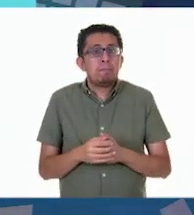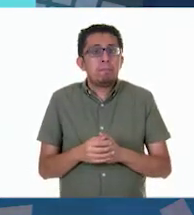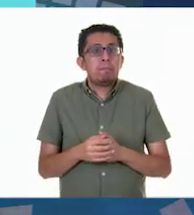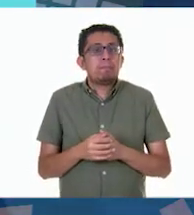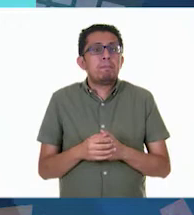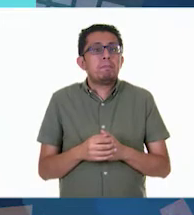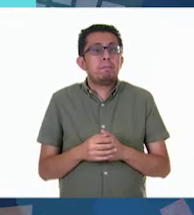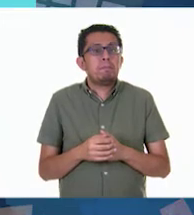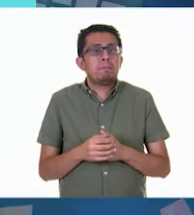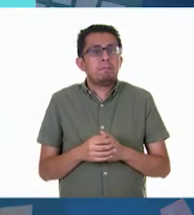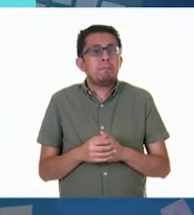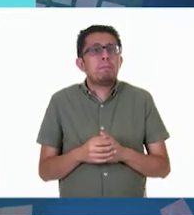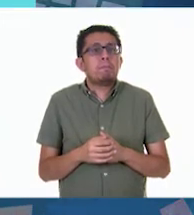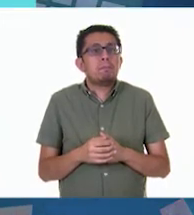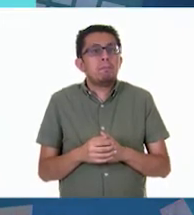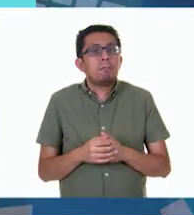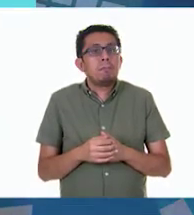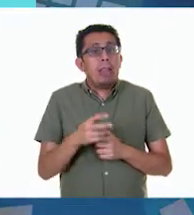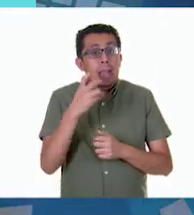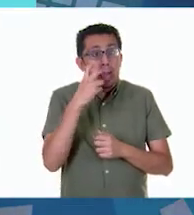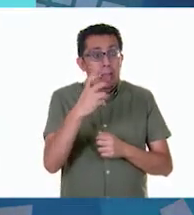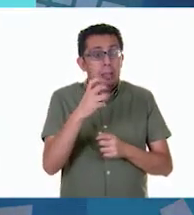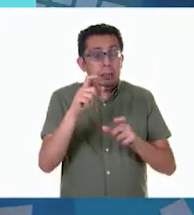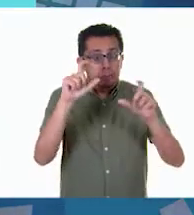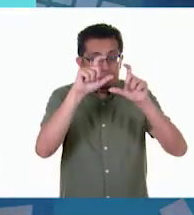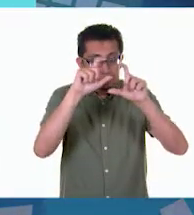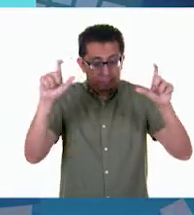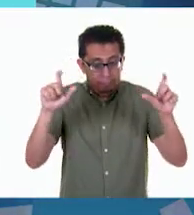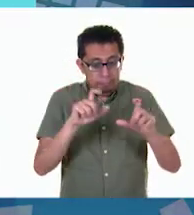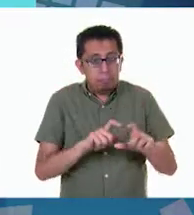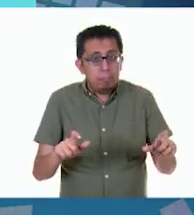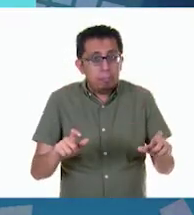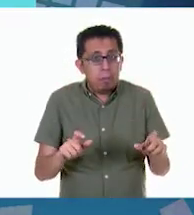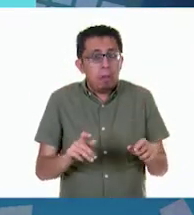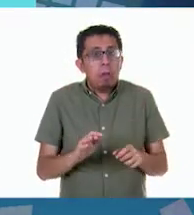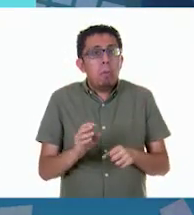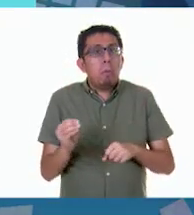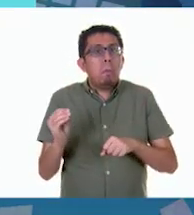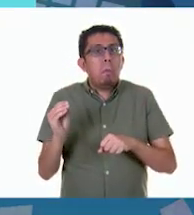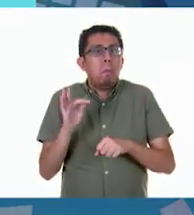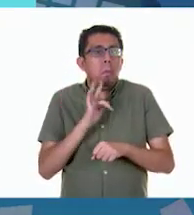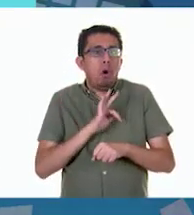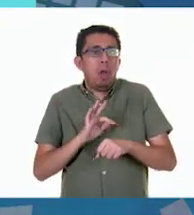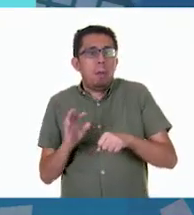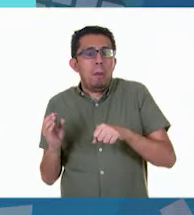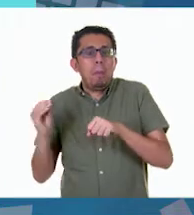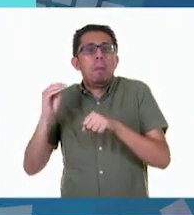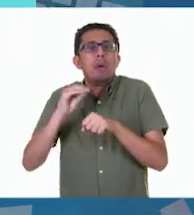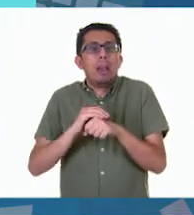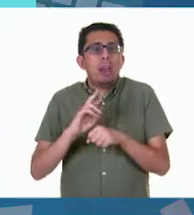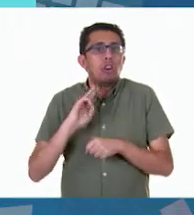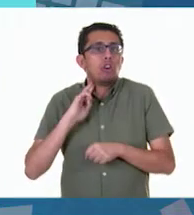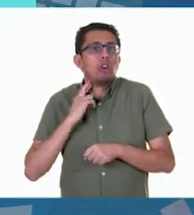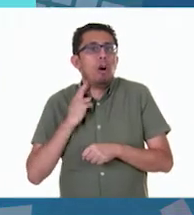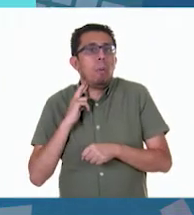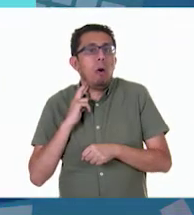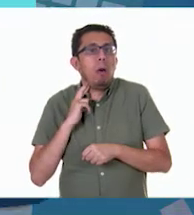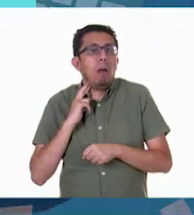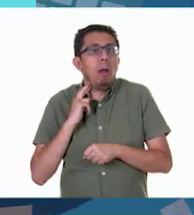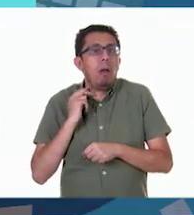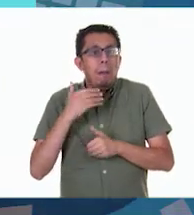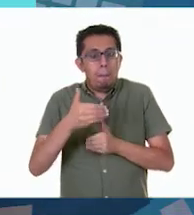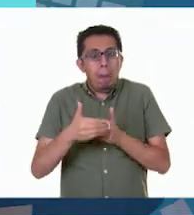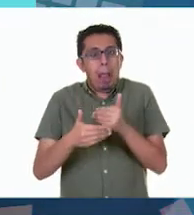Entonces, en cada uno de esos segmentos podemos indicar los pasos que dio cada robot.